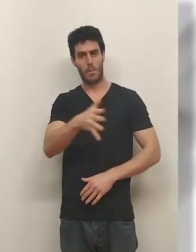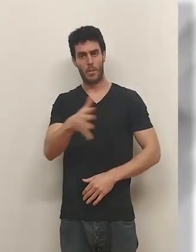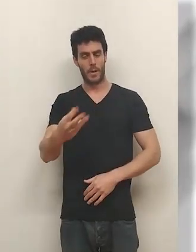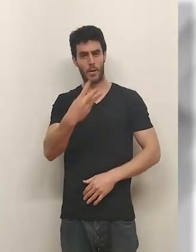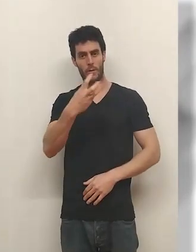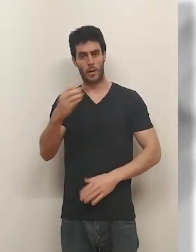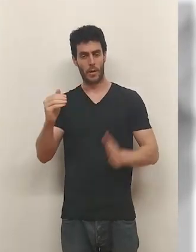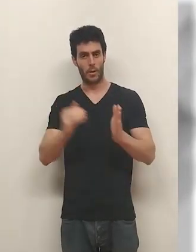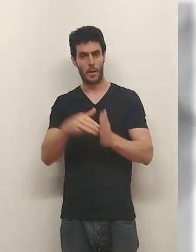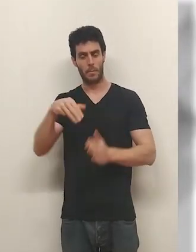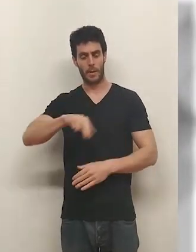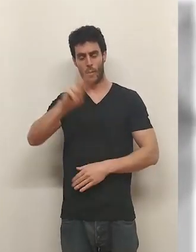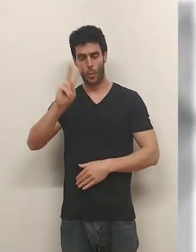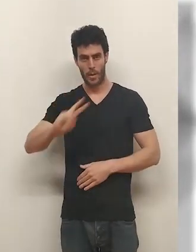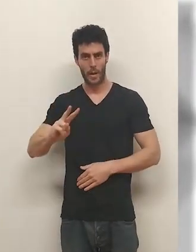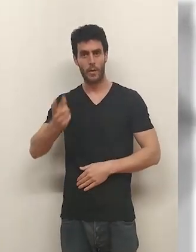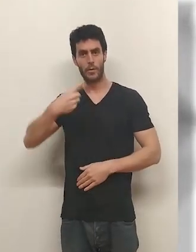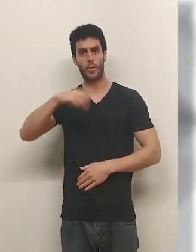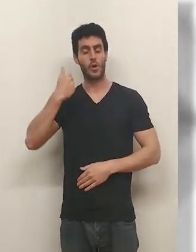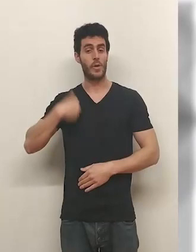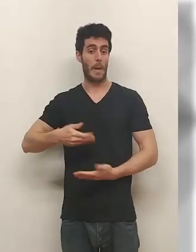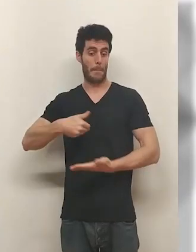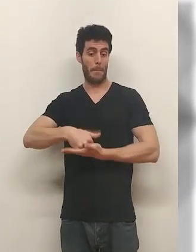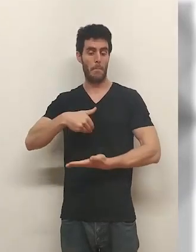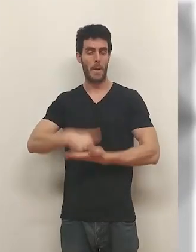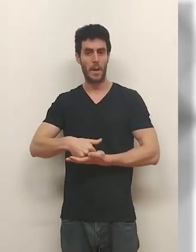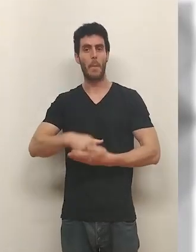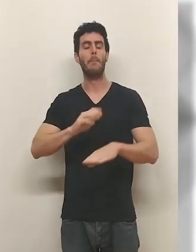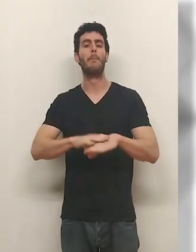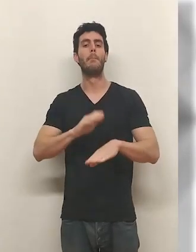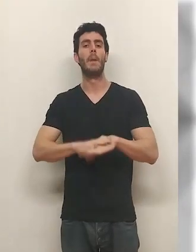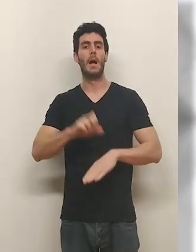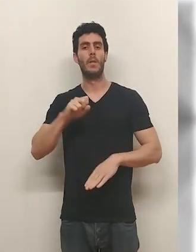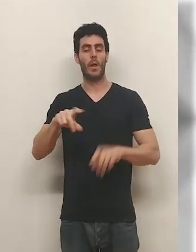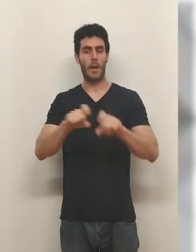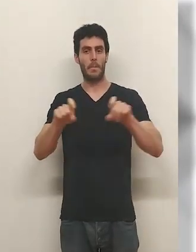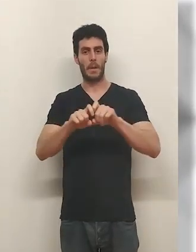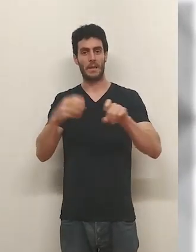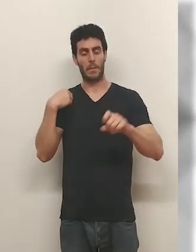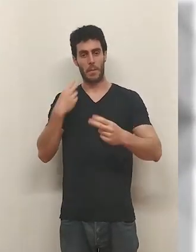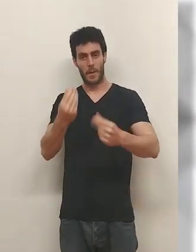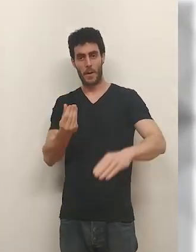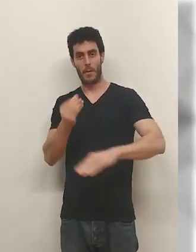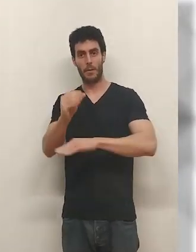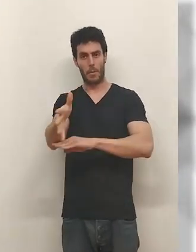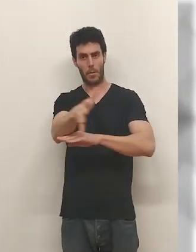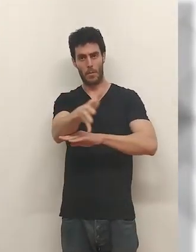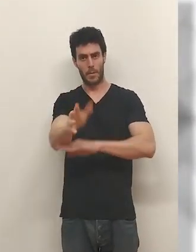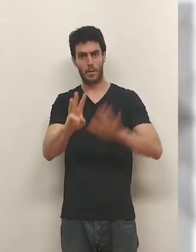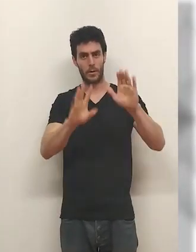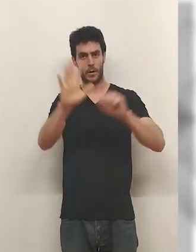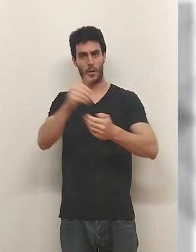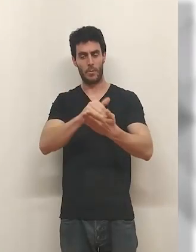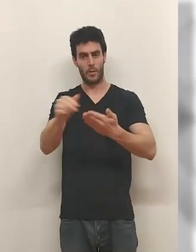Aproximadamente 300.000 metros cuadrados tenemos ya solicitados para esas 12 empresas, con una inversión aproximada de